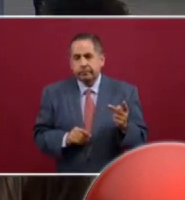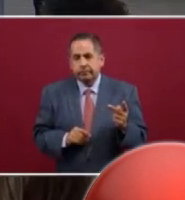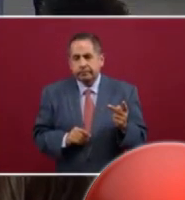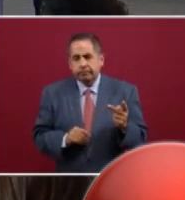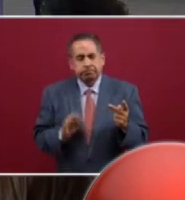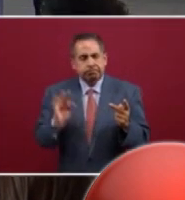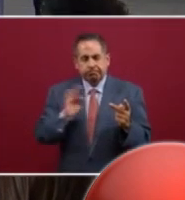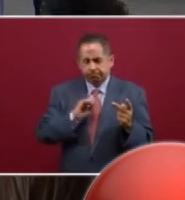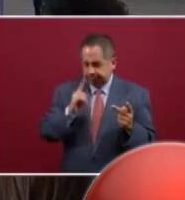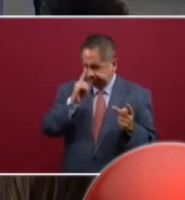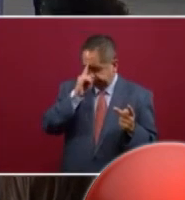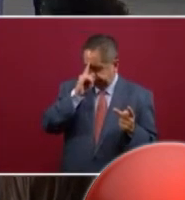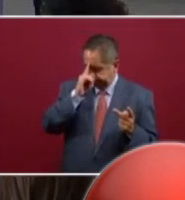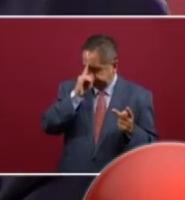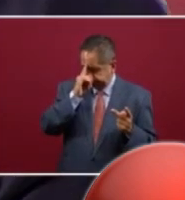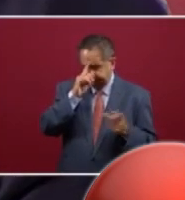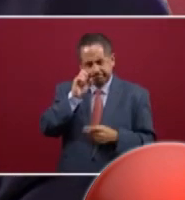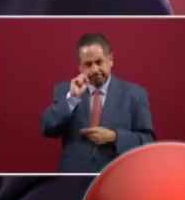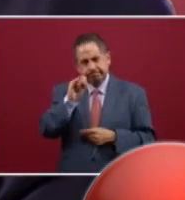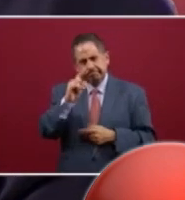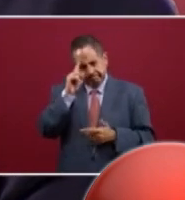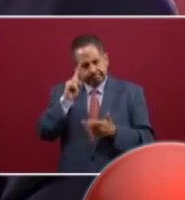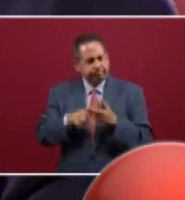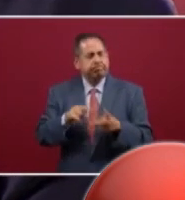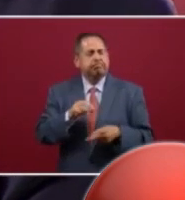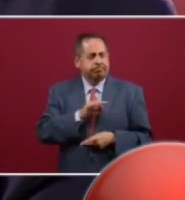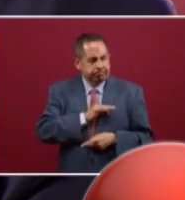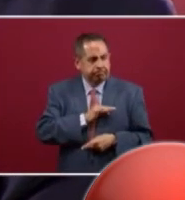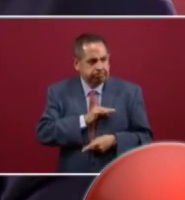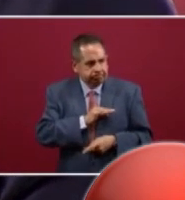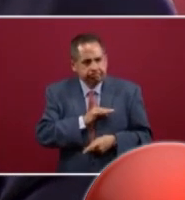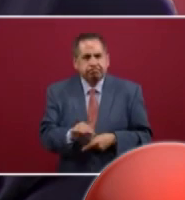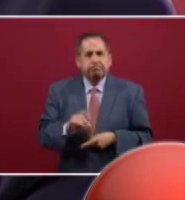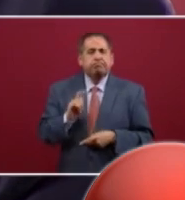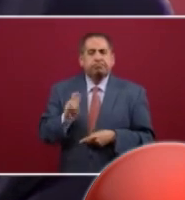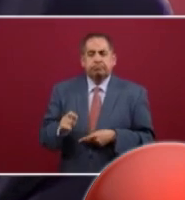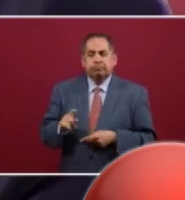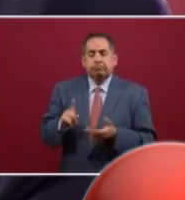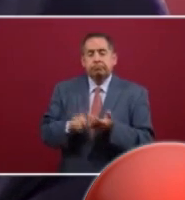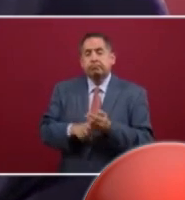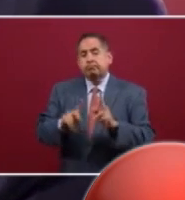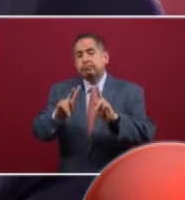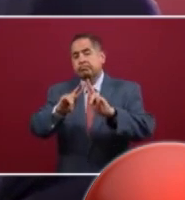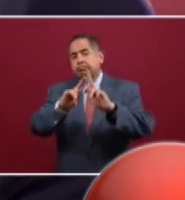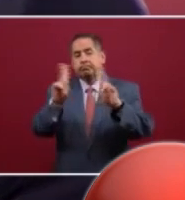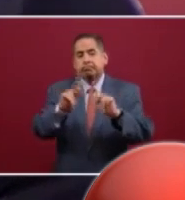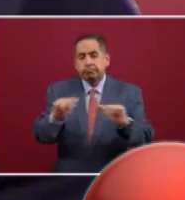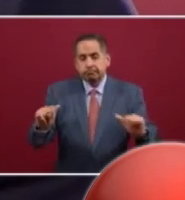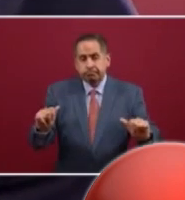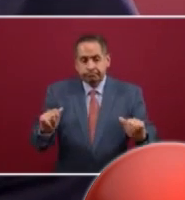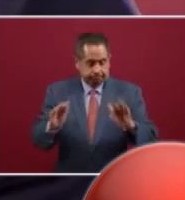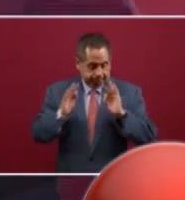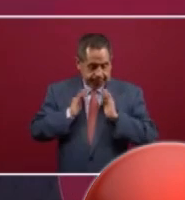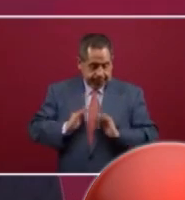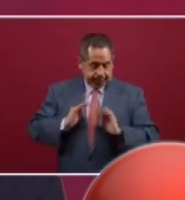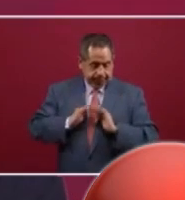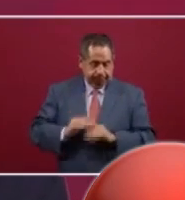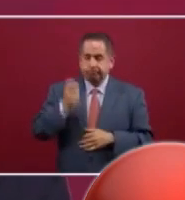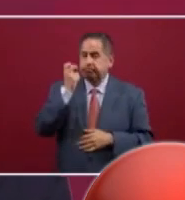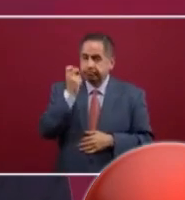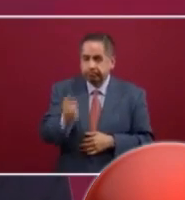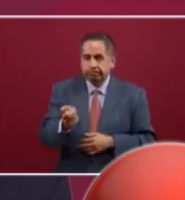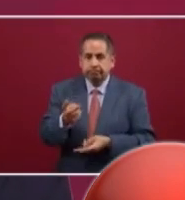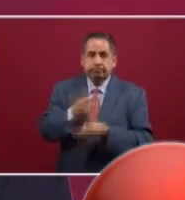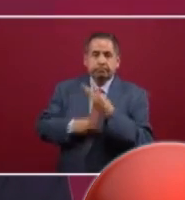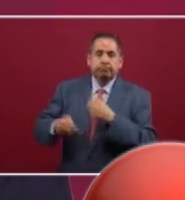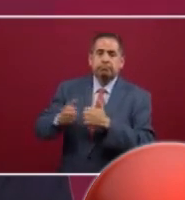anclamos en la creencia, en la convicción de que la paz y la tranquilidad son frutos de